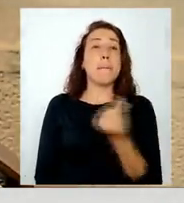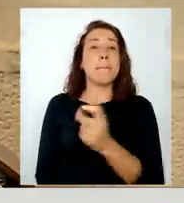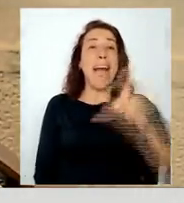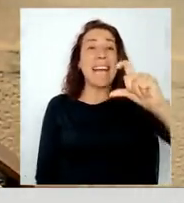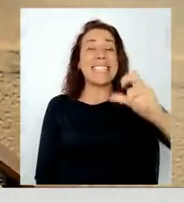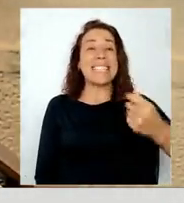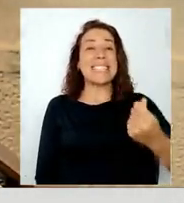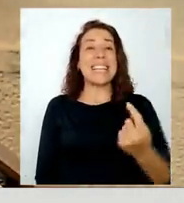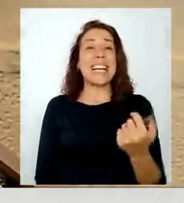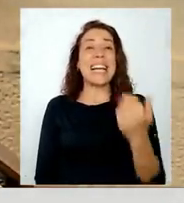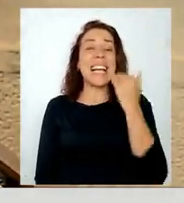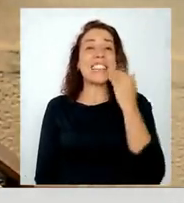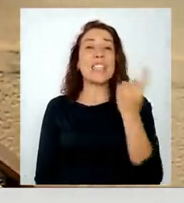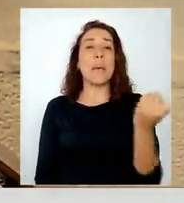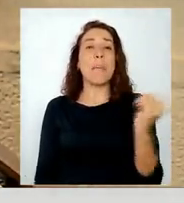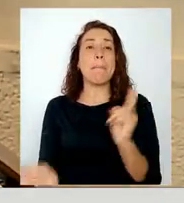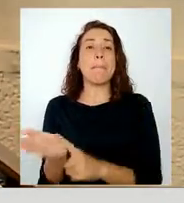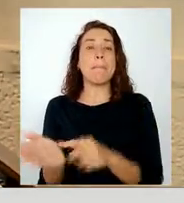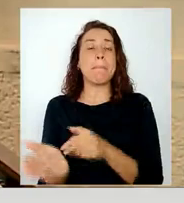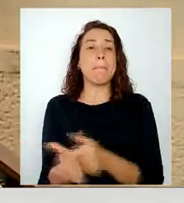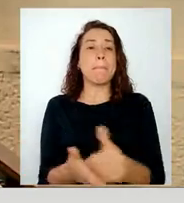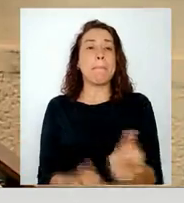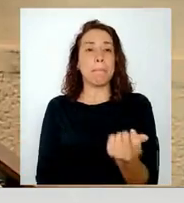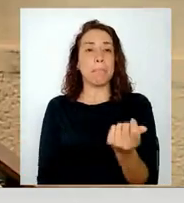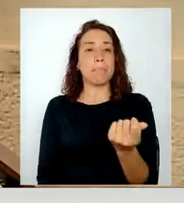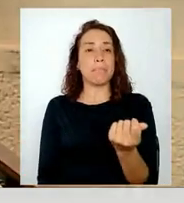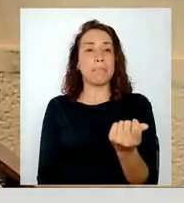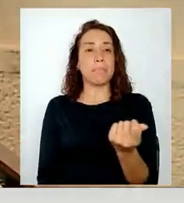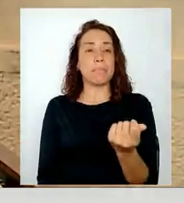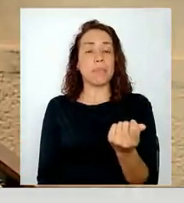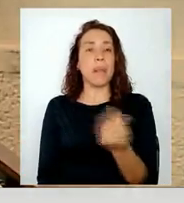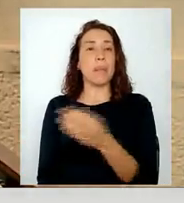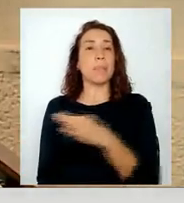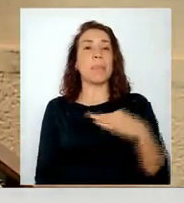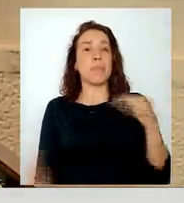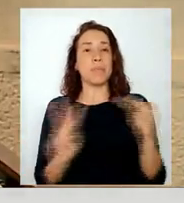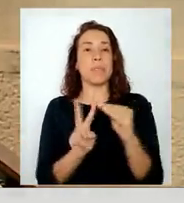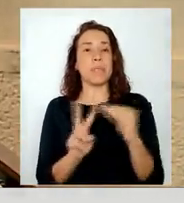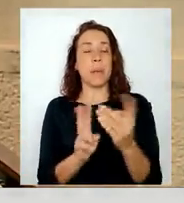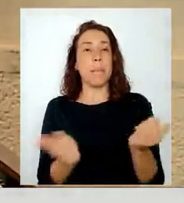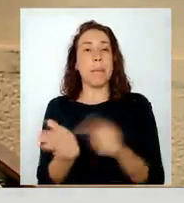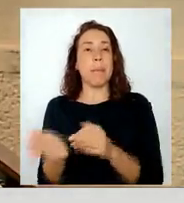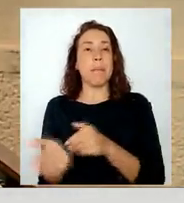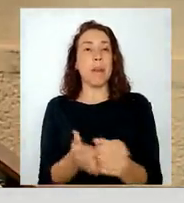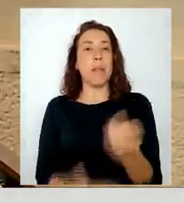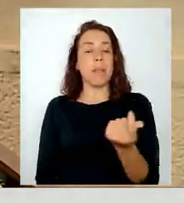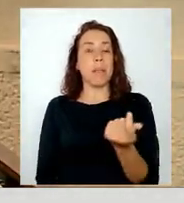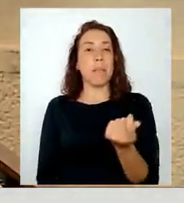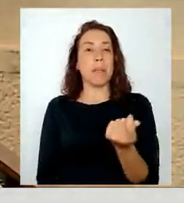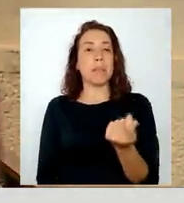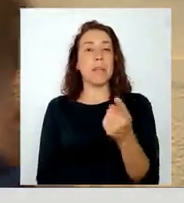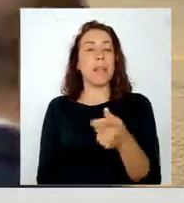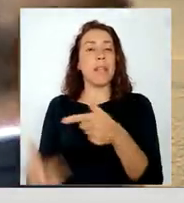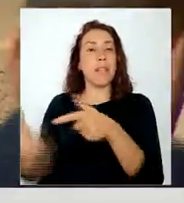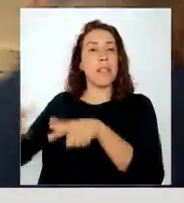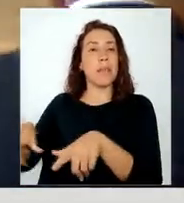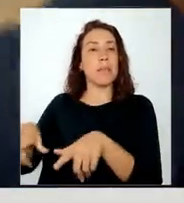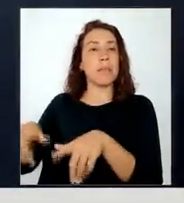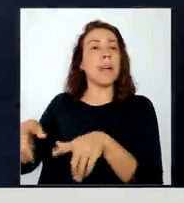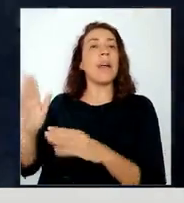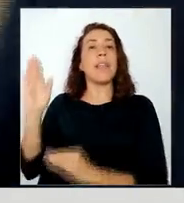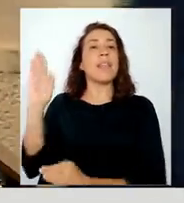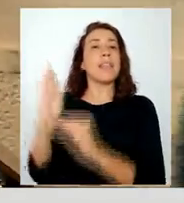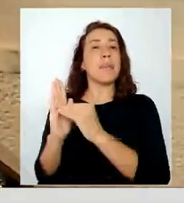mil millones de pesos el Ministerio de vivienda mil millones de pesos estos departamentos el precio de serbio